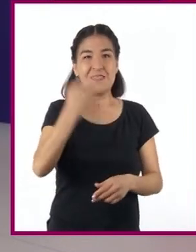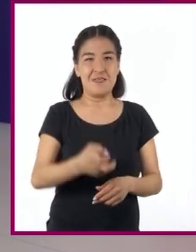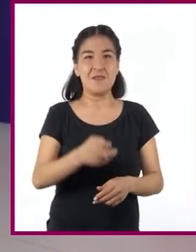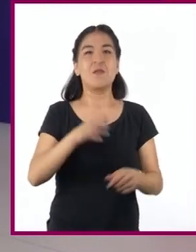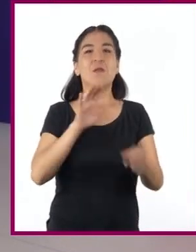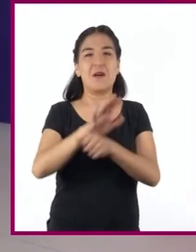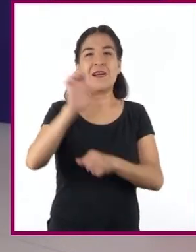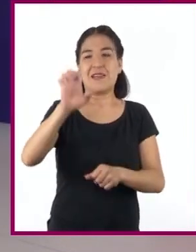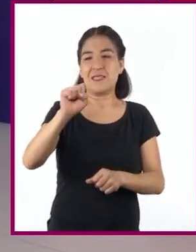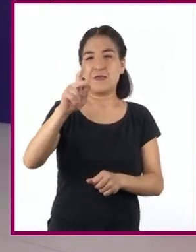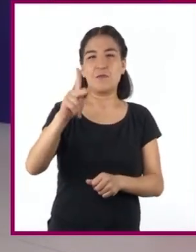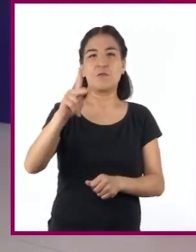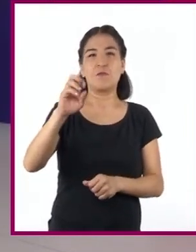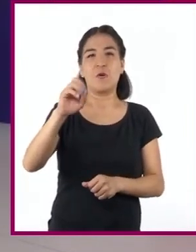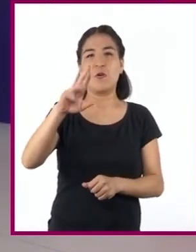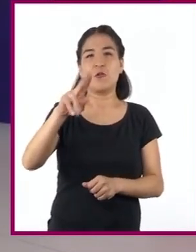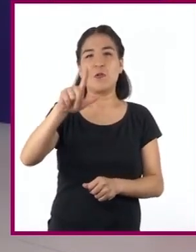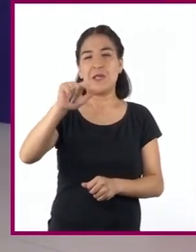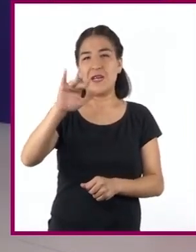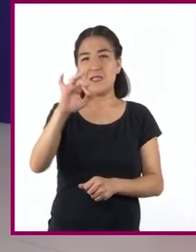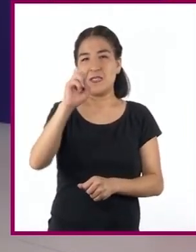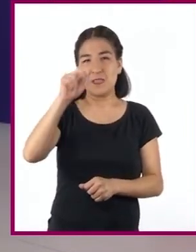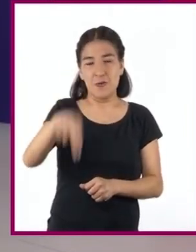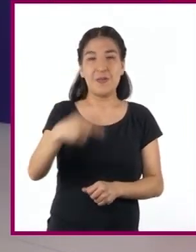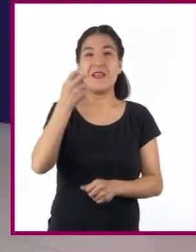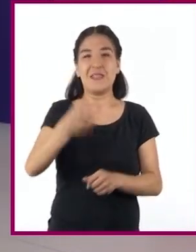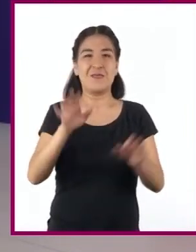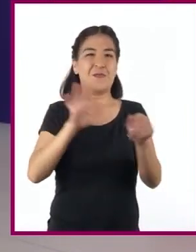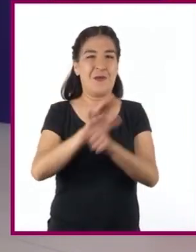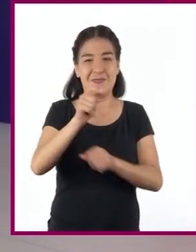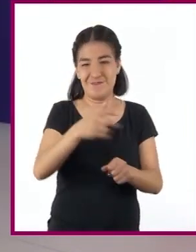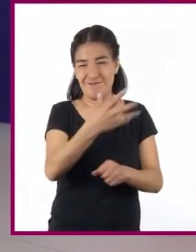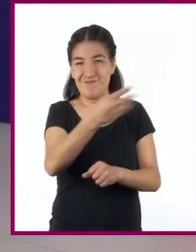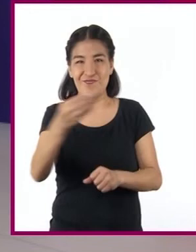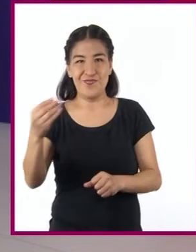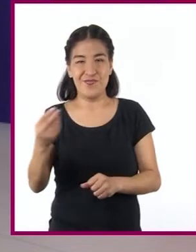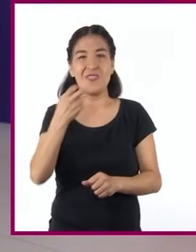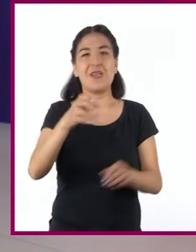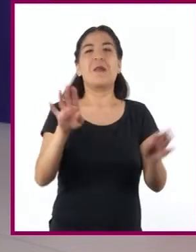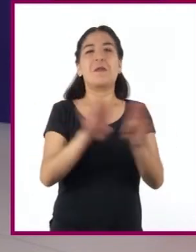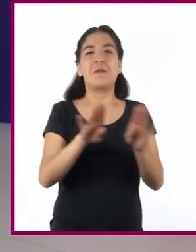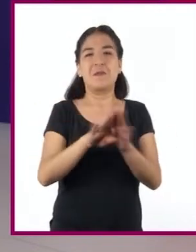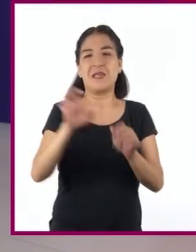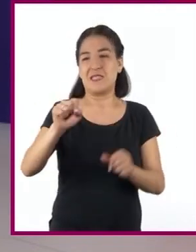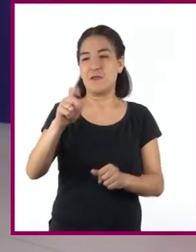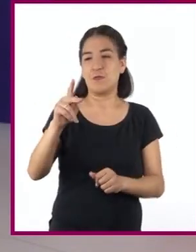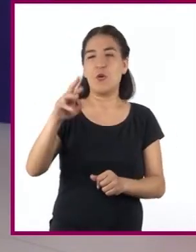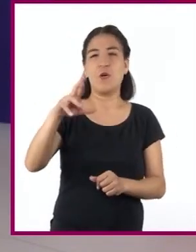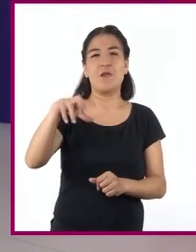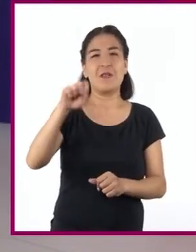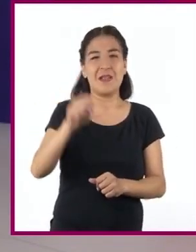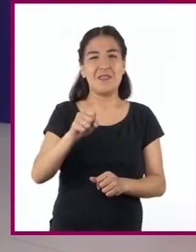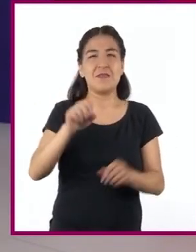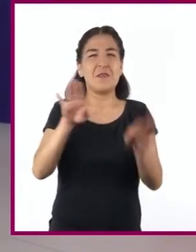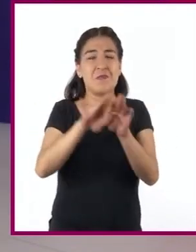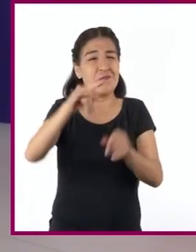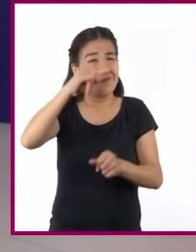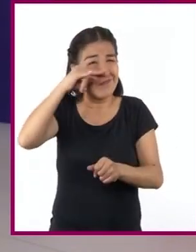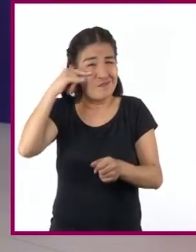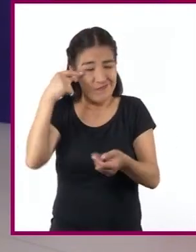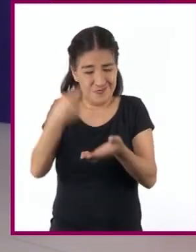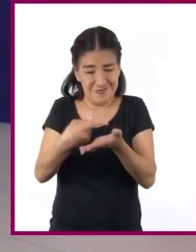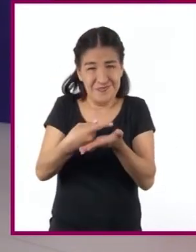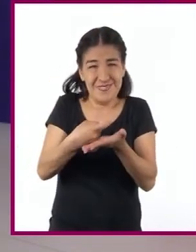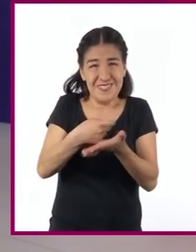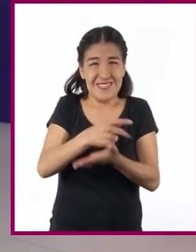la esporulación. Los organismos que tienen este mecanismo producen esporas, que son unas células que tienen